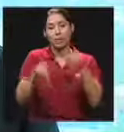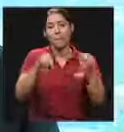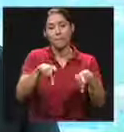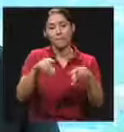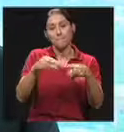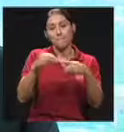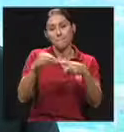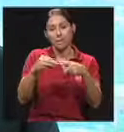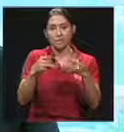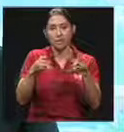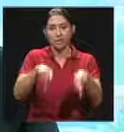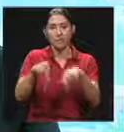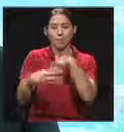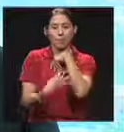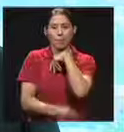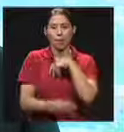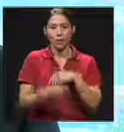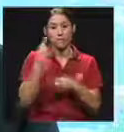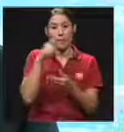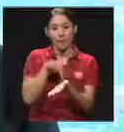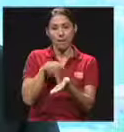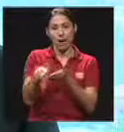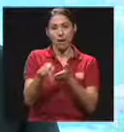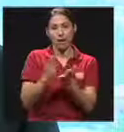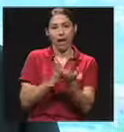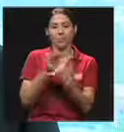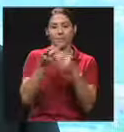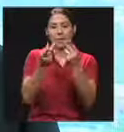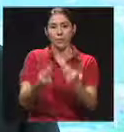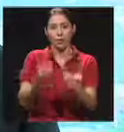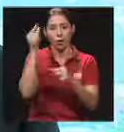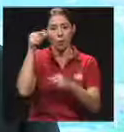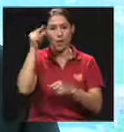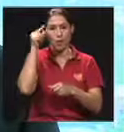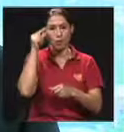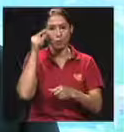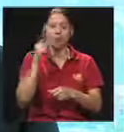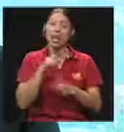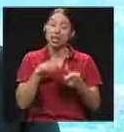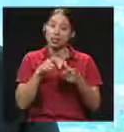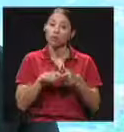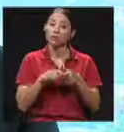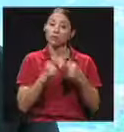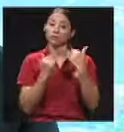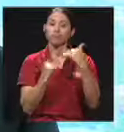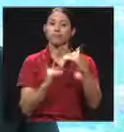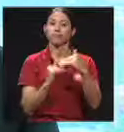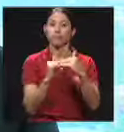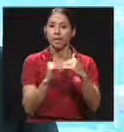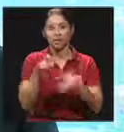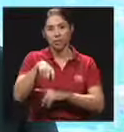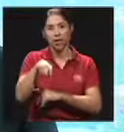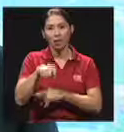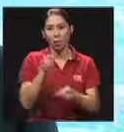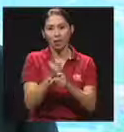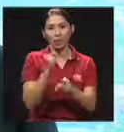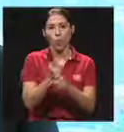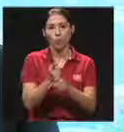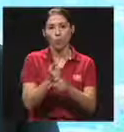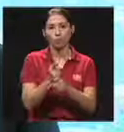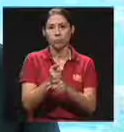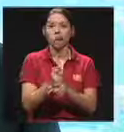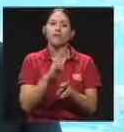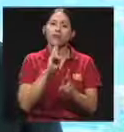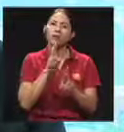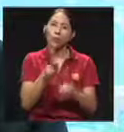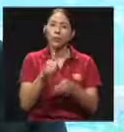por medio del gasto del gobierno. Entonces, esa es una medida que es necesaria y es adecuada, responde a la necesidad de